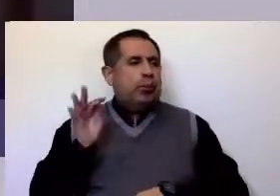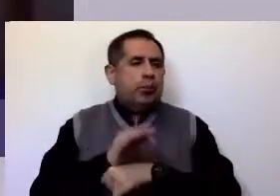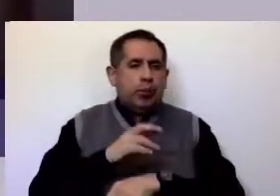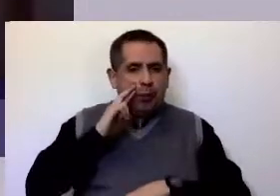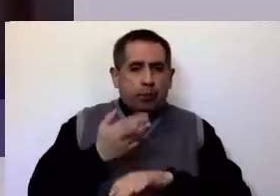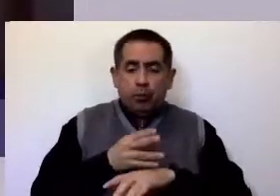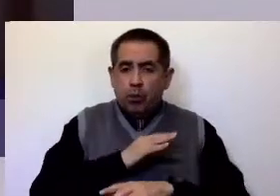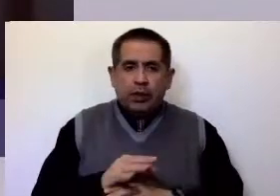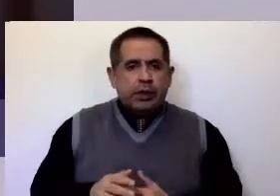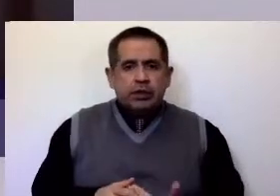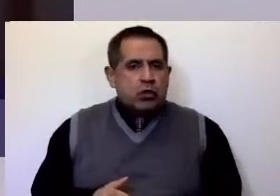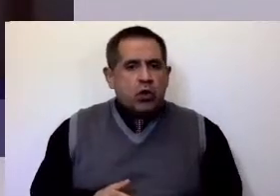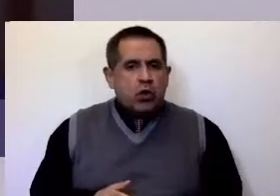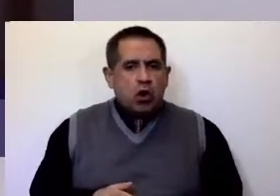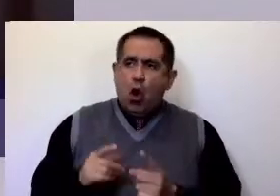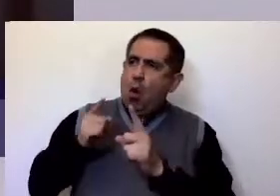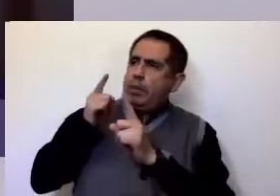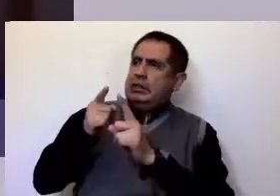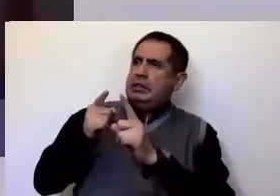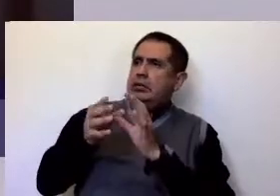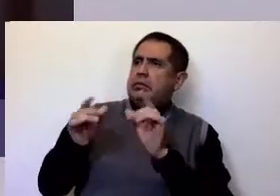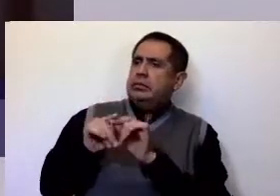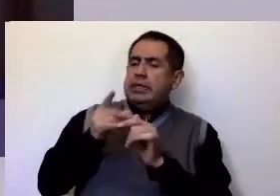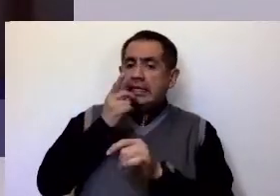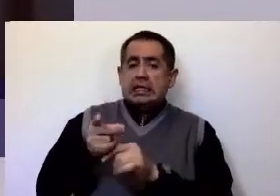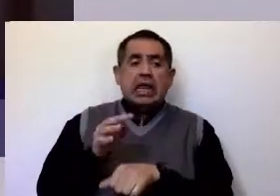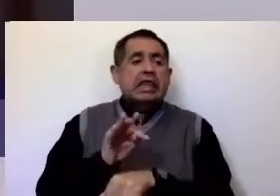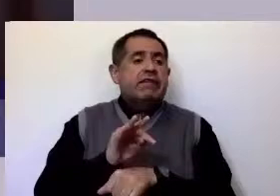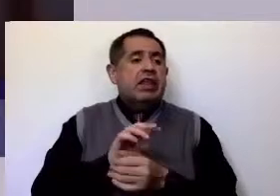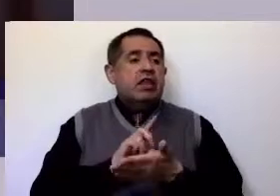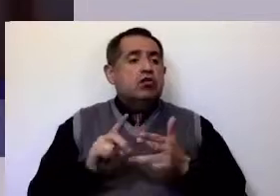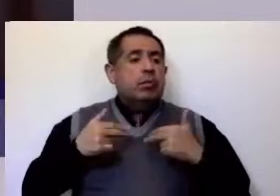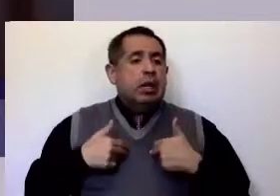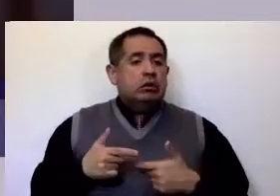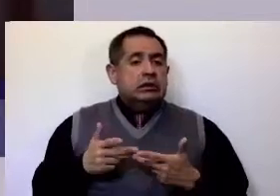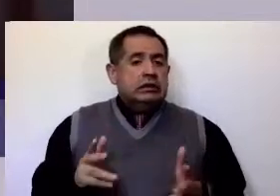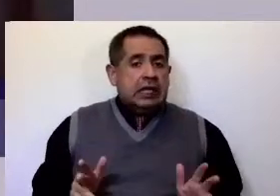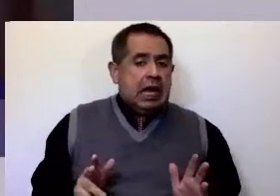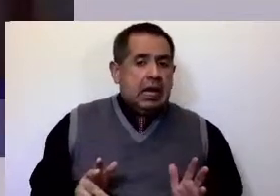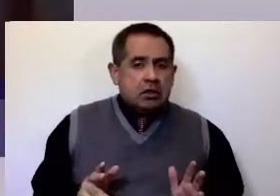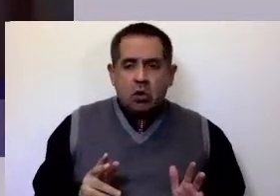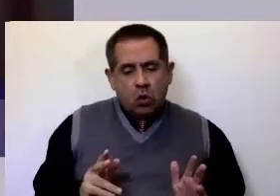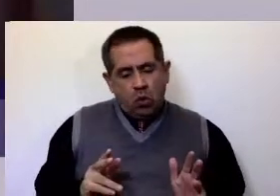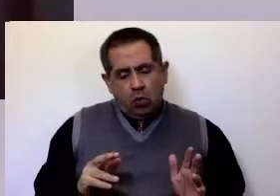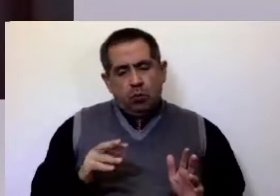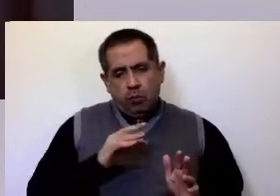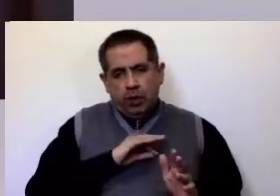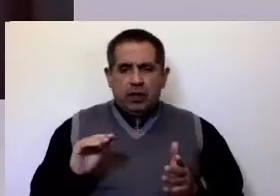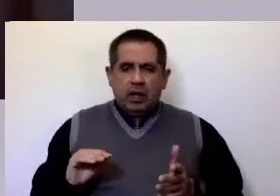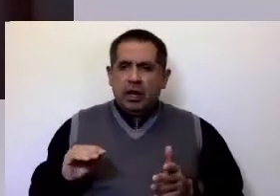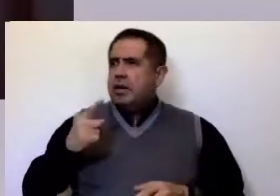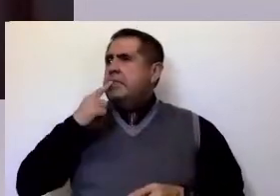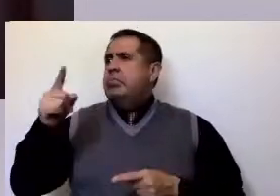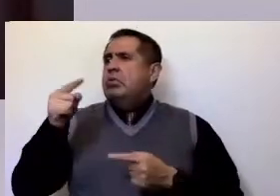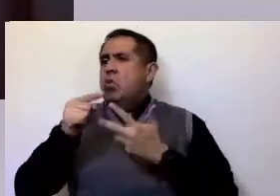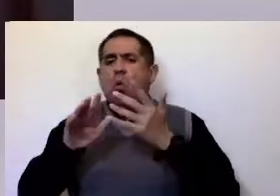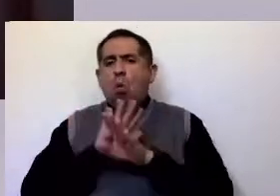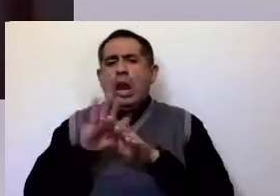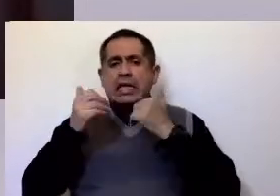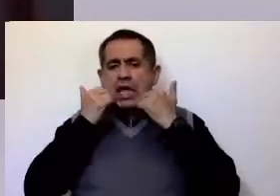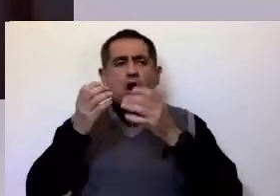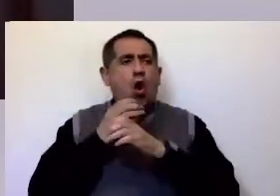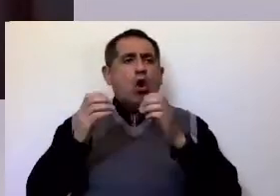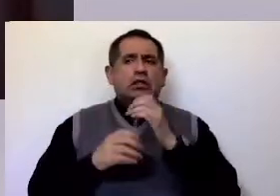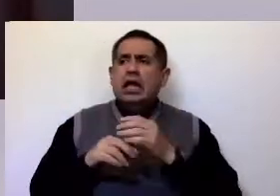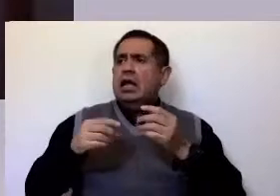por el hecho de que en el objeto social se diga defensa de los derechos humanos y se pueda impugnar cualquier cosa en